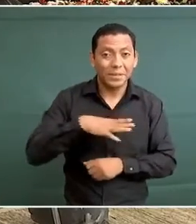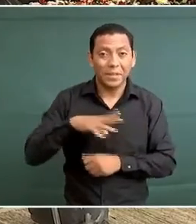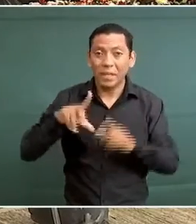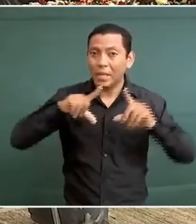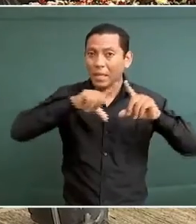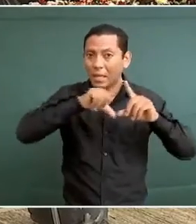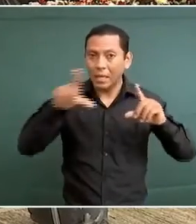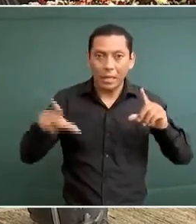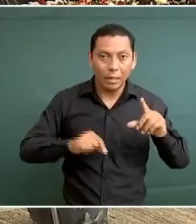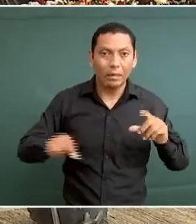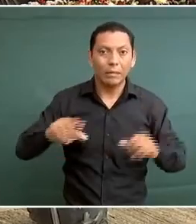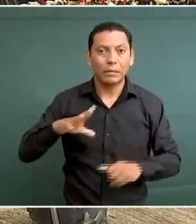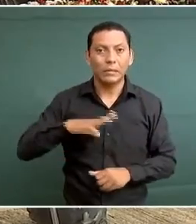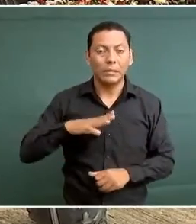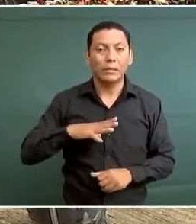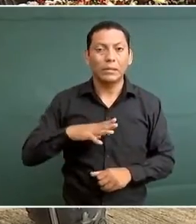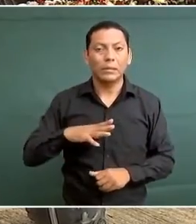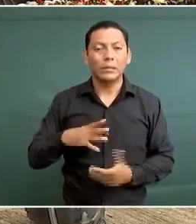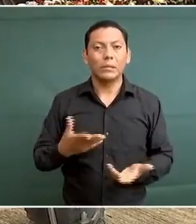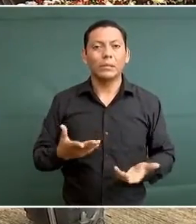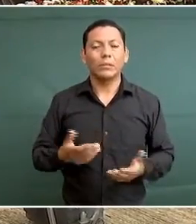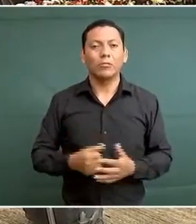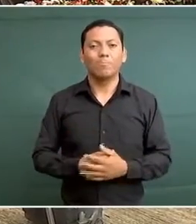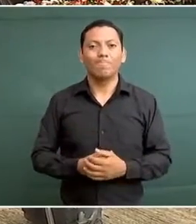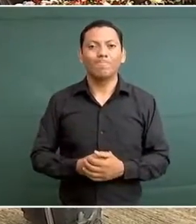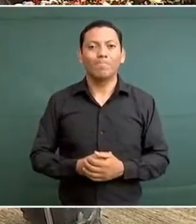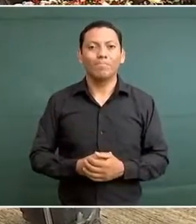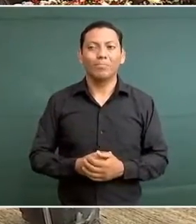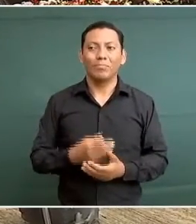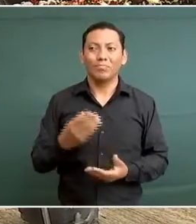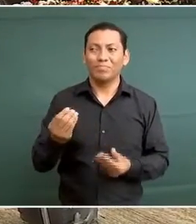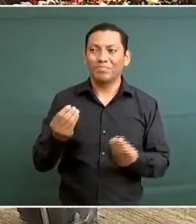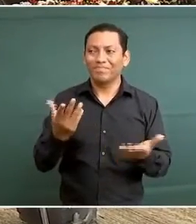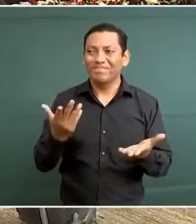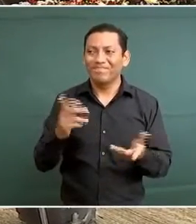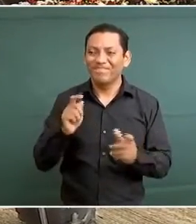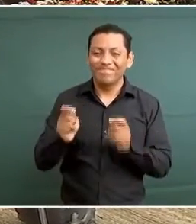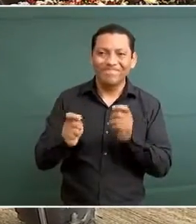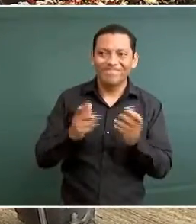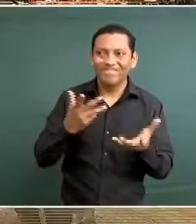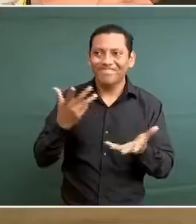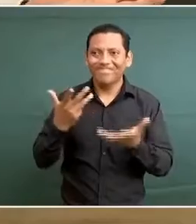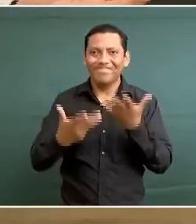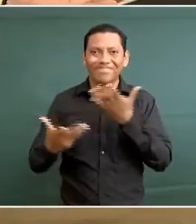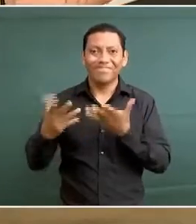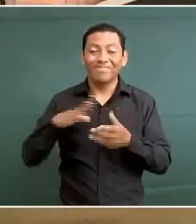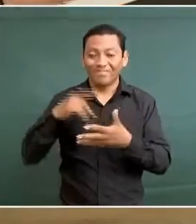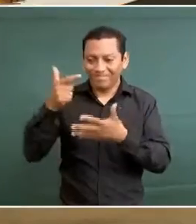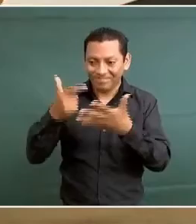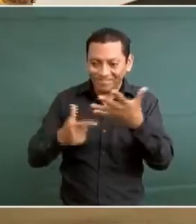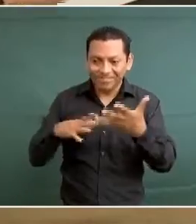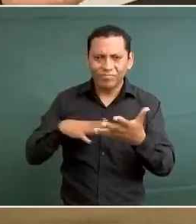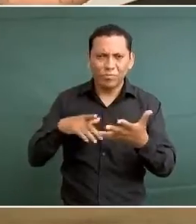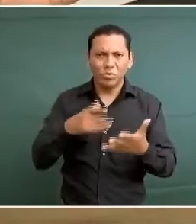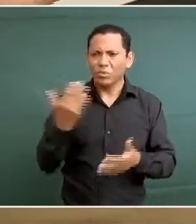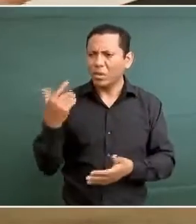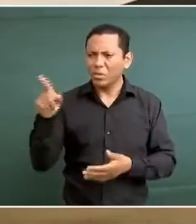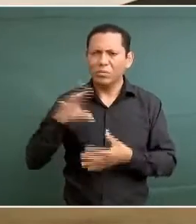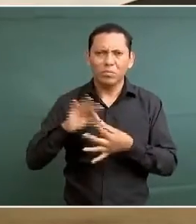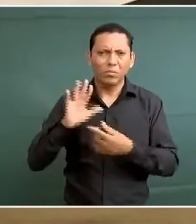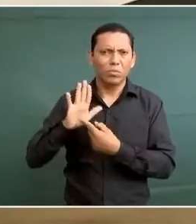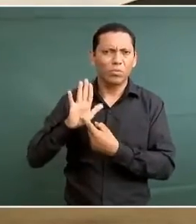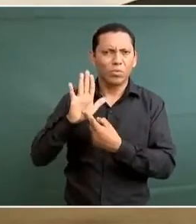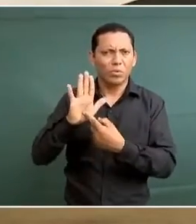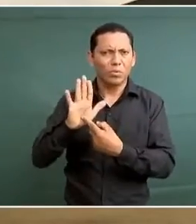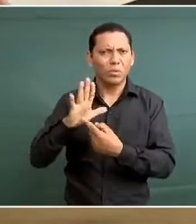el país las cifras pueden ser muy polémicas tal vez pero las cifras están y usted nos ponía ahorita una tabla